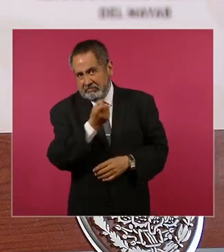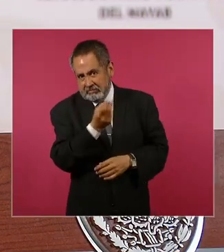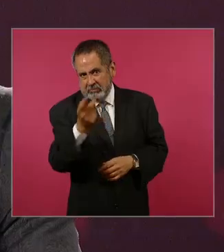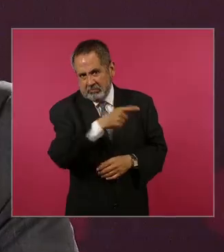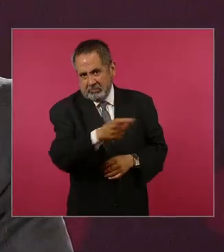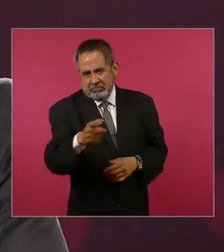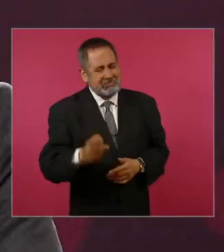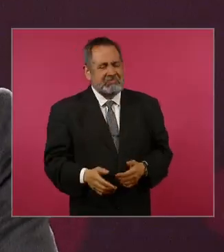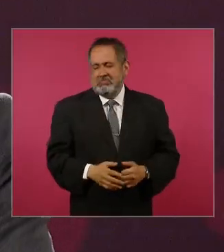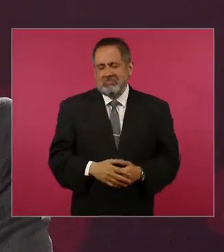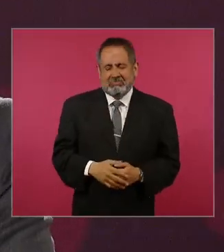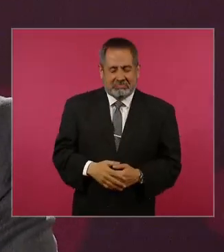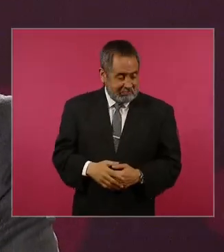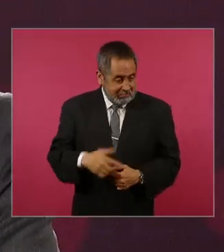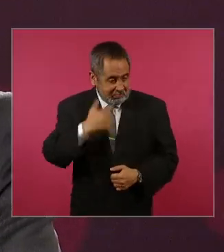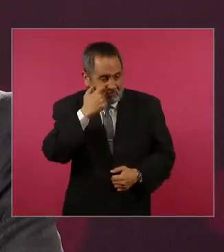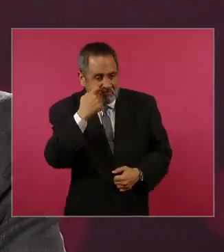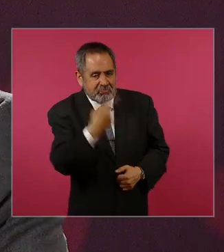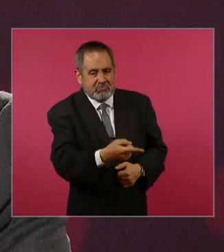Y ahora,